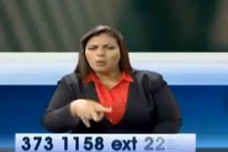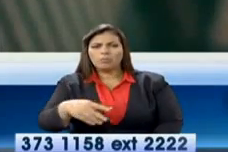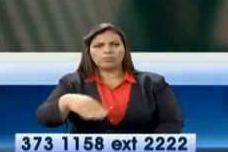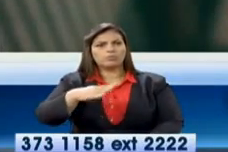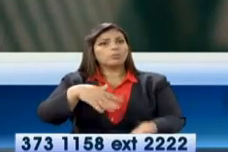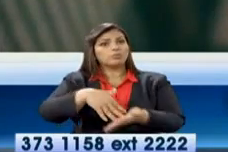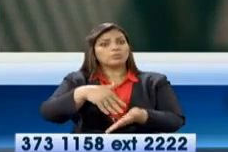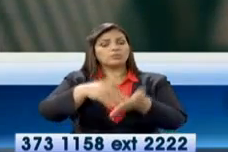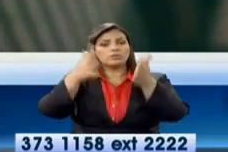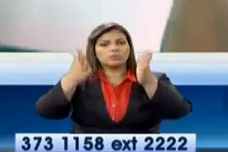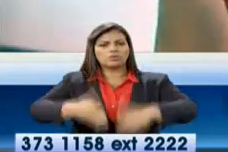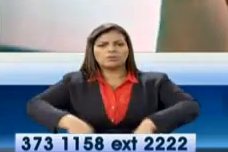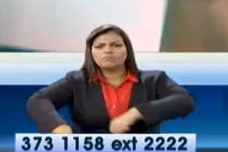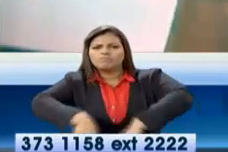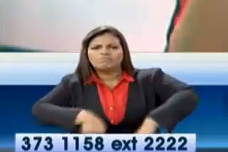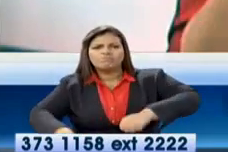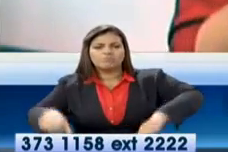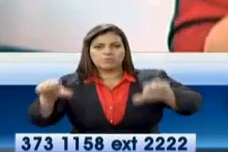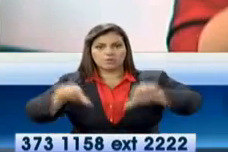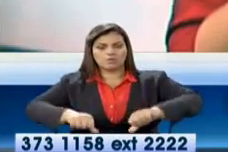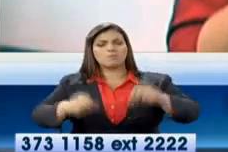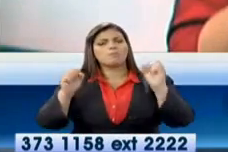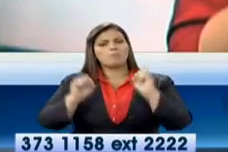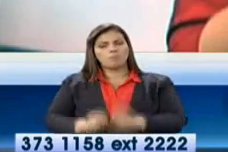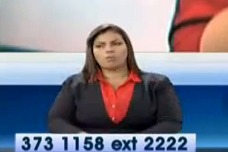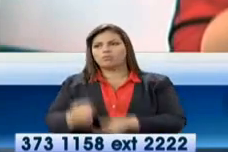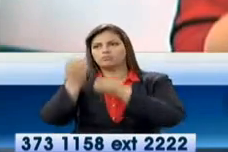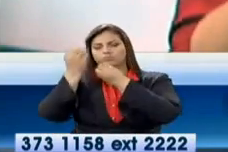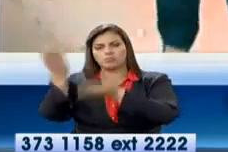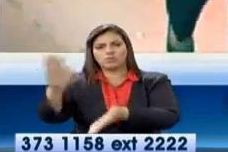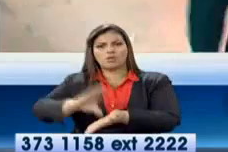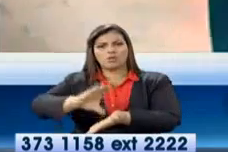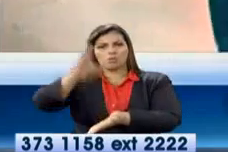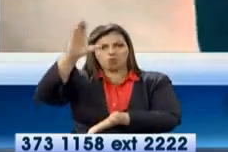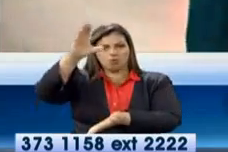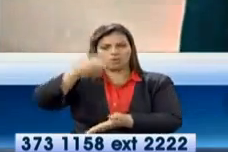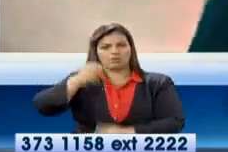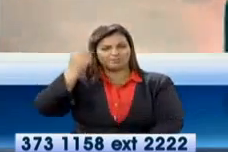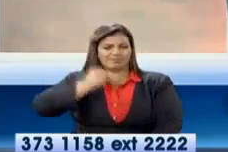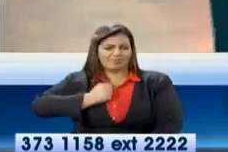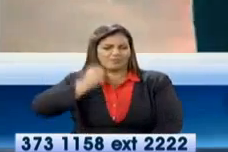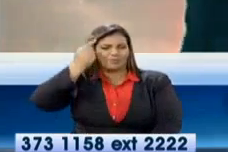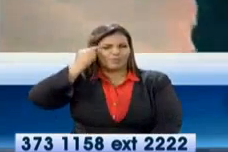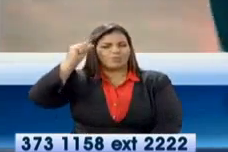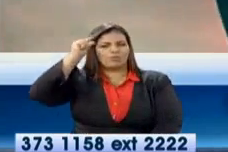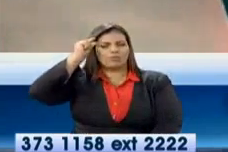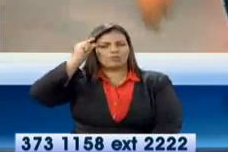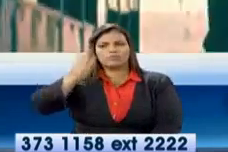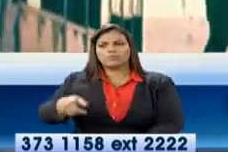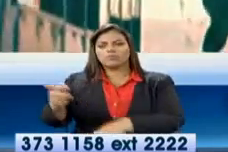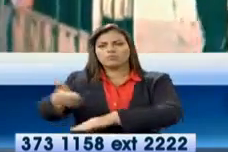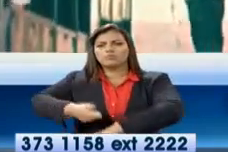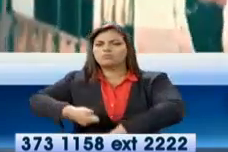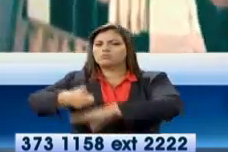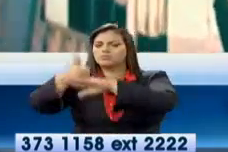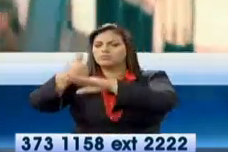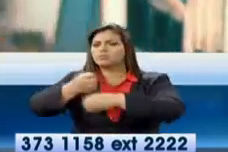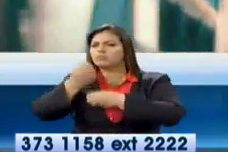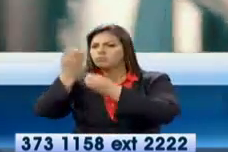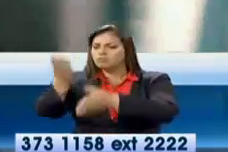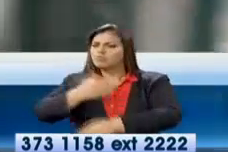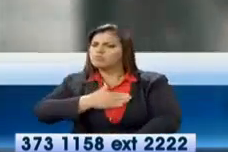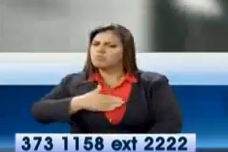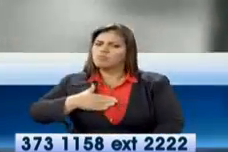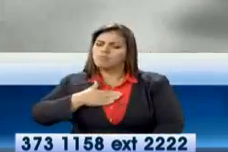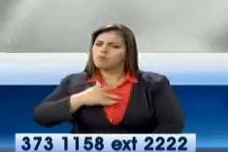estudiantes para, a través de los departamentos de consejería de los planteles educativos fiscales, llegar a compromisos con los padres de familia